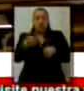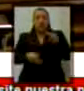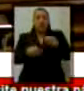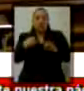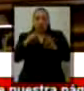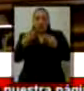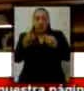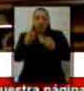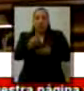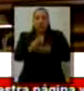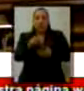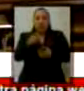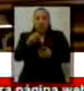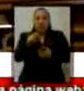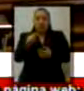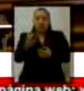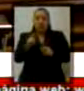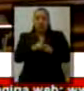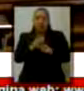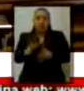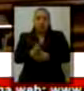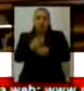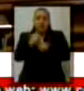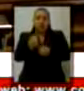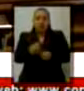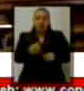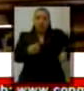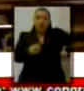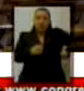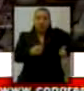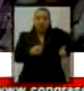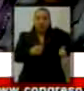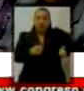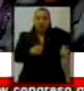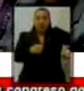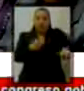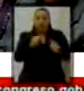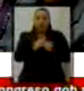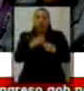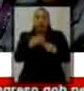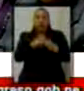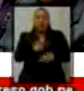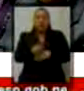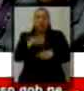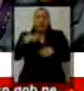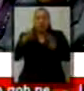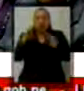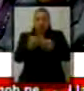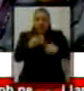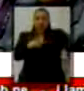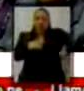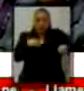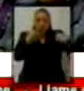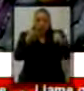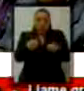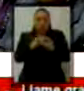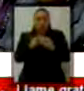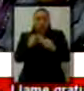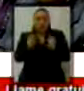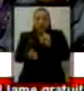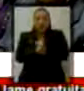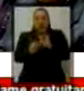caso de Lima Norte, no solamente llevan la especialidad de violencia familiar, también llevan civil de familia, también llevan penal de